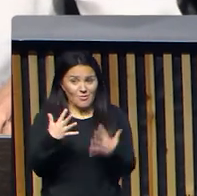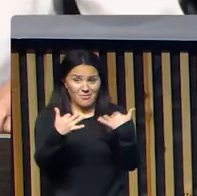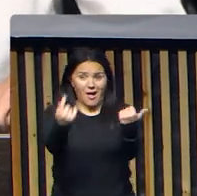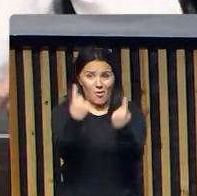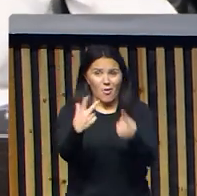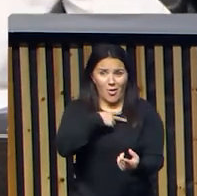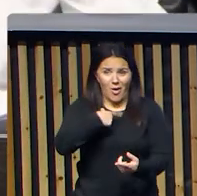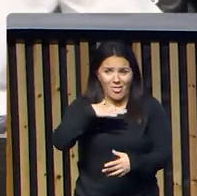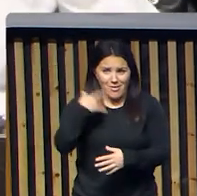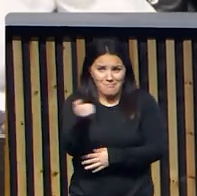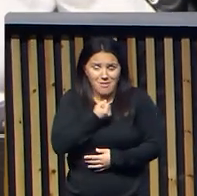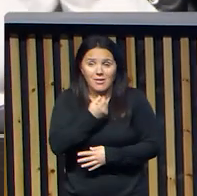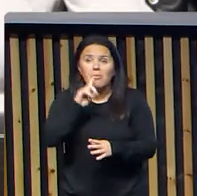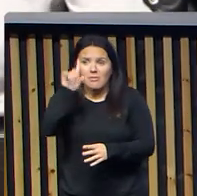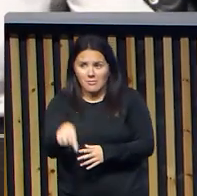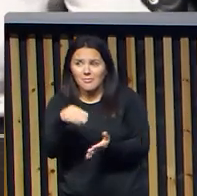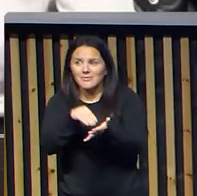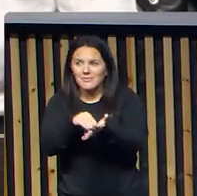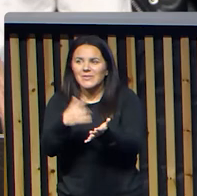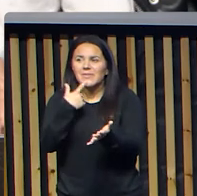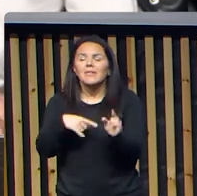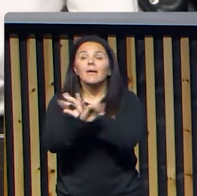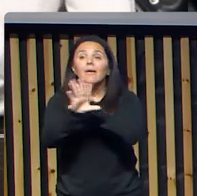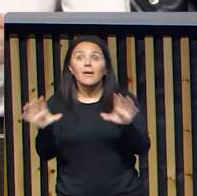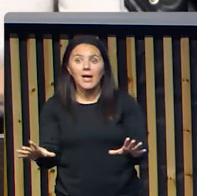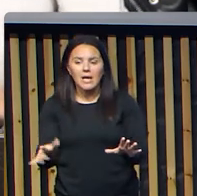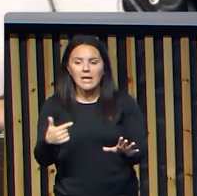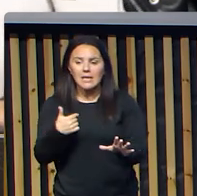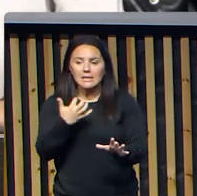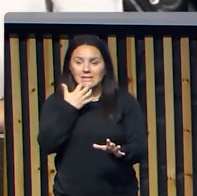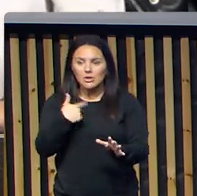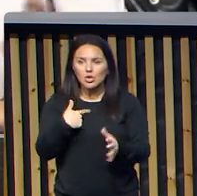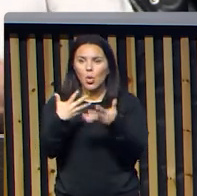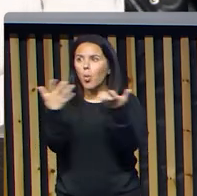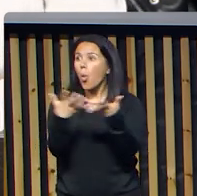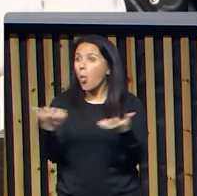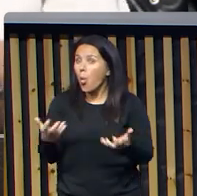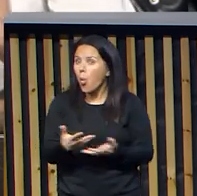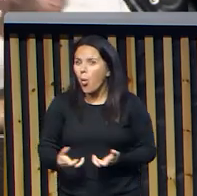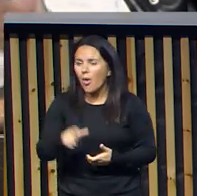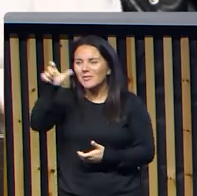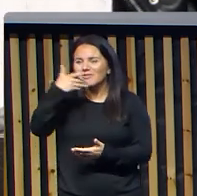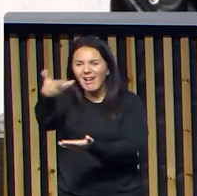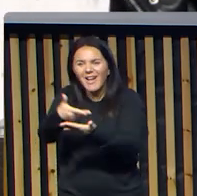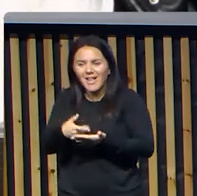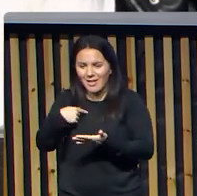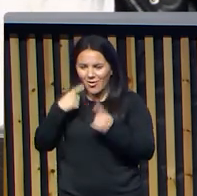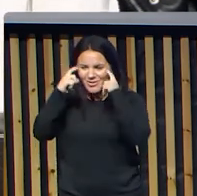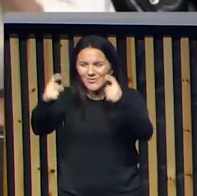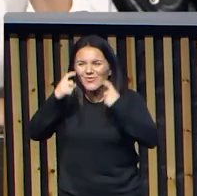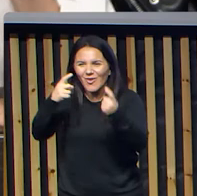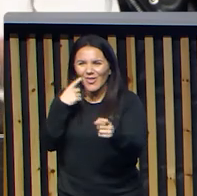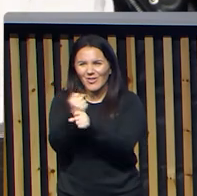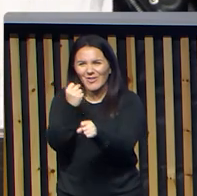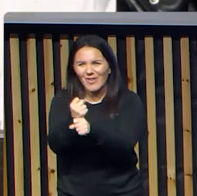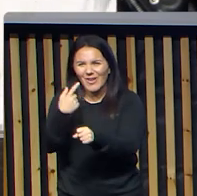no va a creer que he trabajado y que merezco el dinero que estoy proponiendo para este informe o para y por lo tanto esto va a